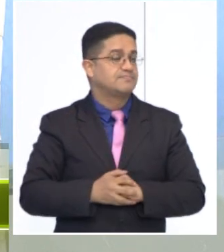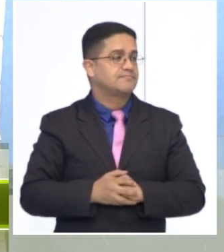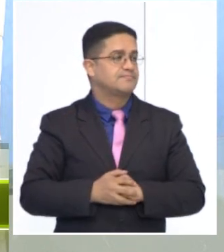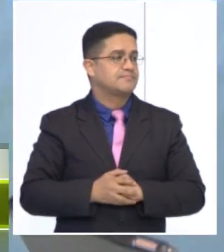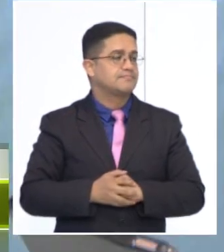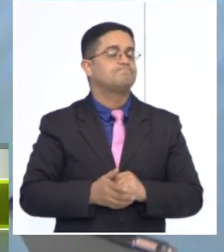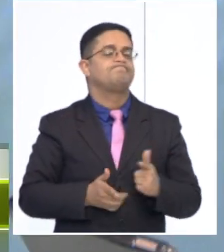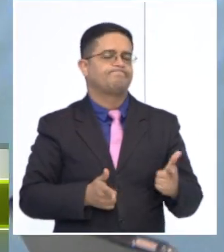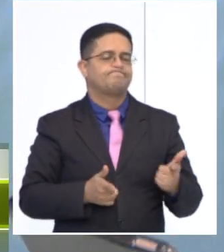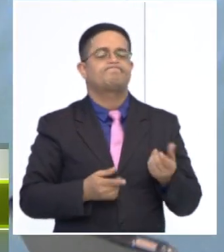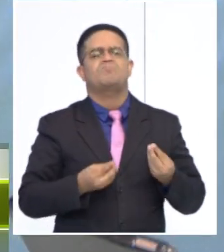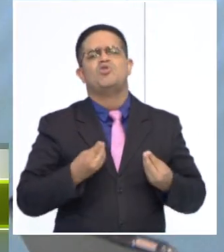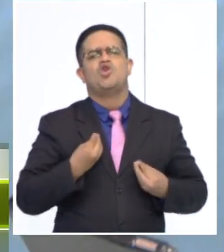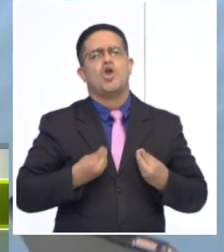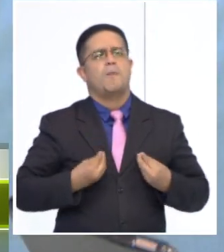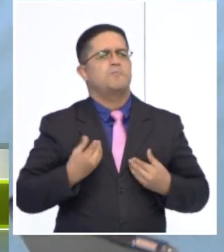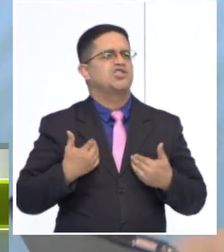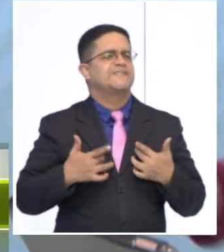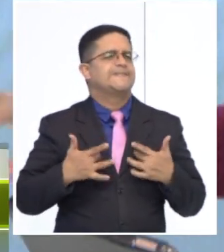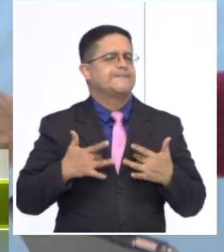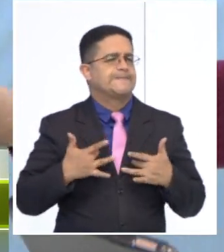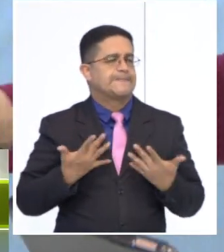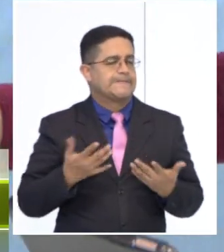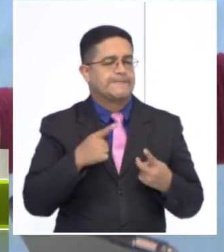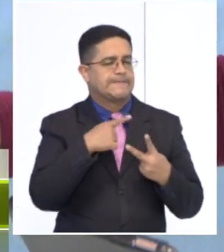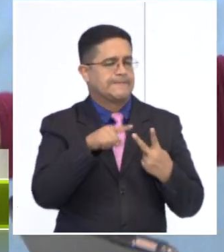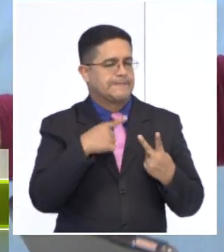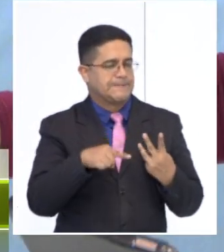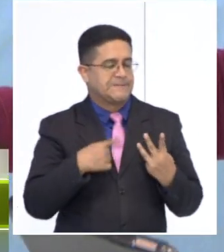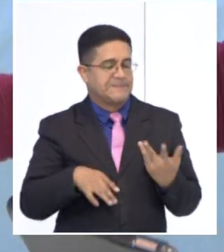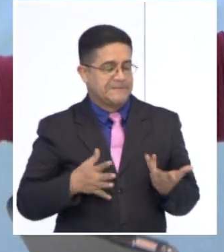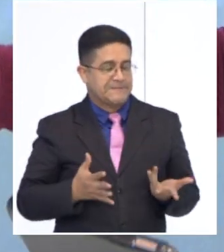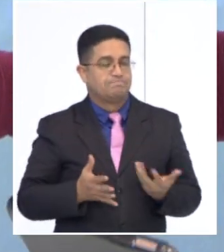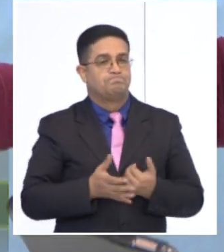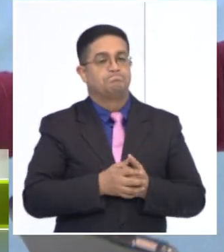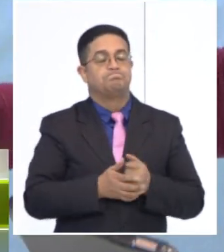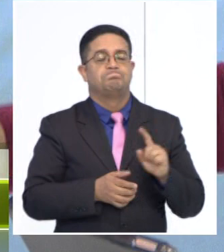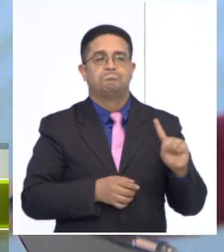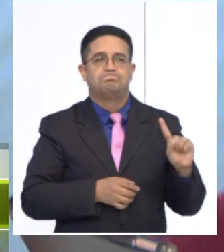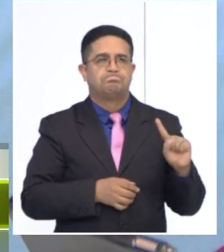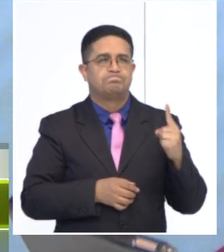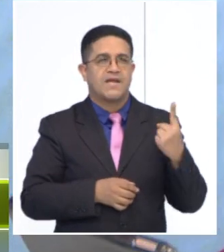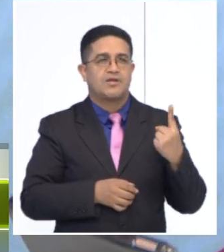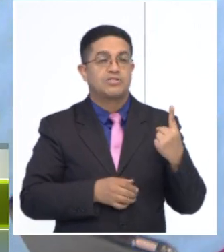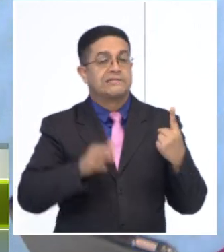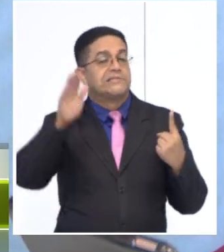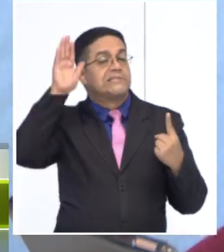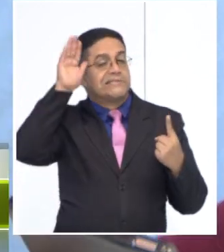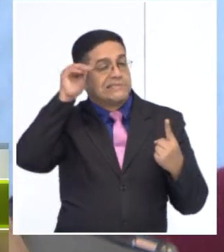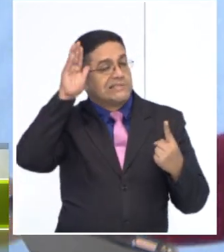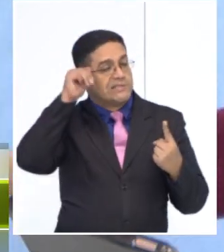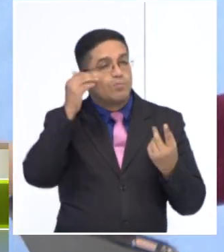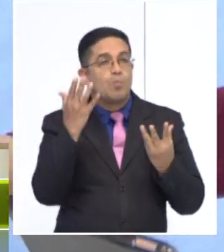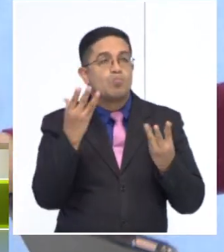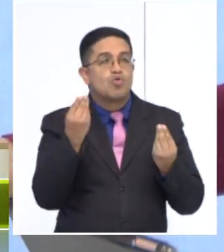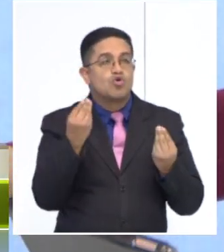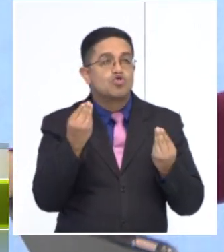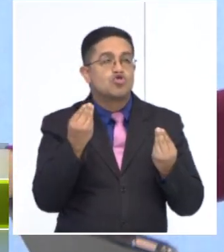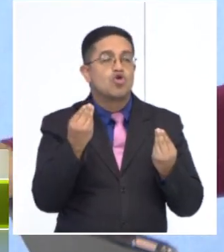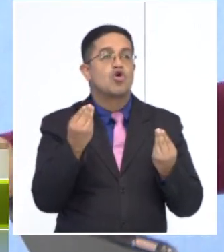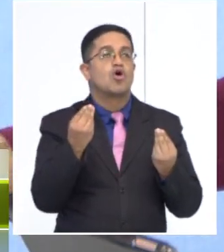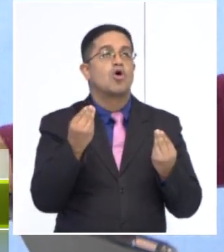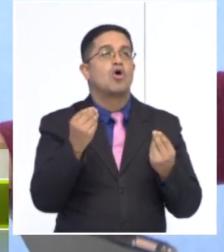Los síntomas de la diabetes pues son varios, ¿no? El primero es orinadera o